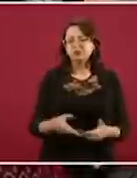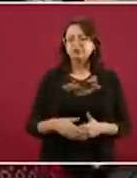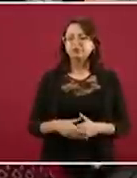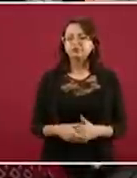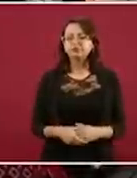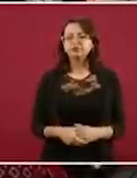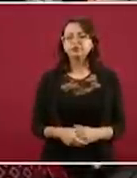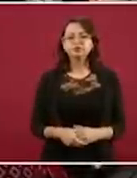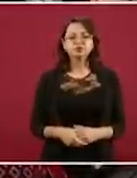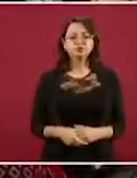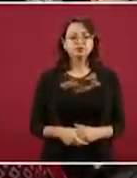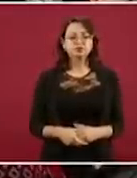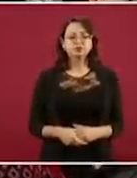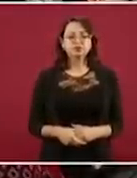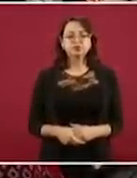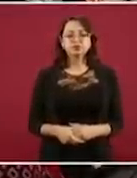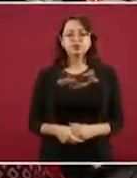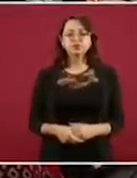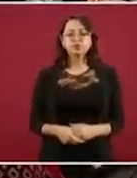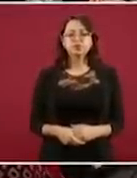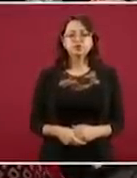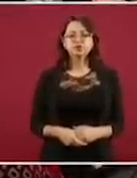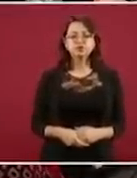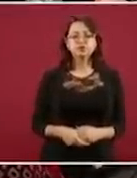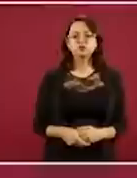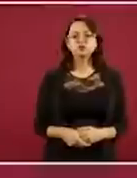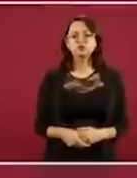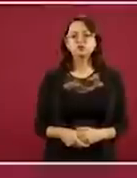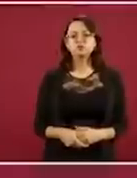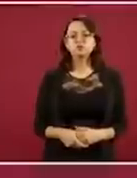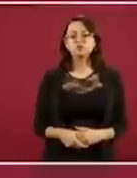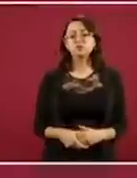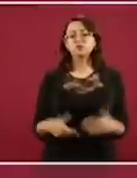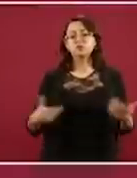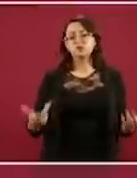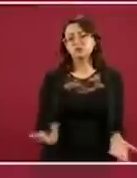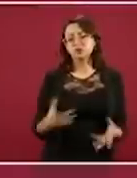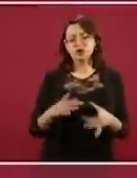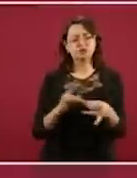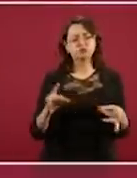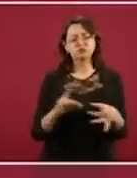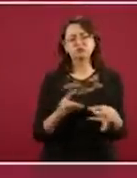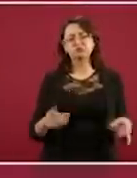Bueno, para empezar, es muy buena la relación con el gobierno de Estados Unidos,